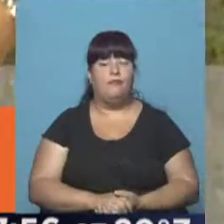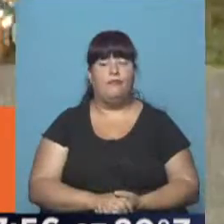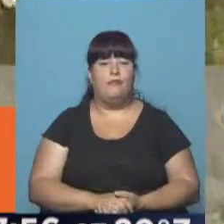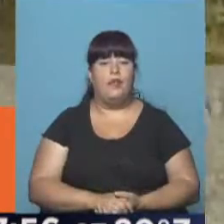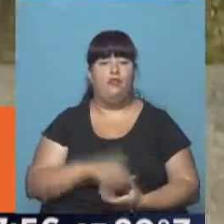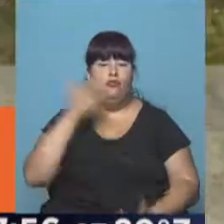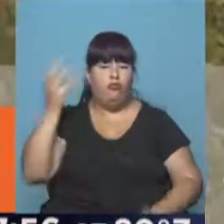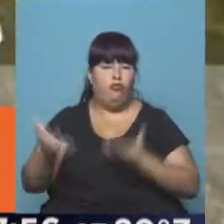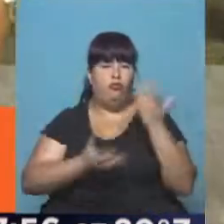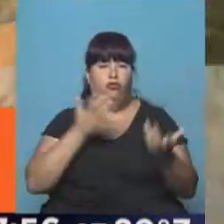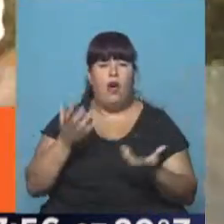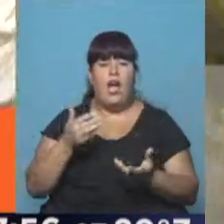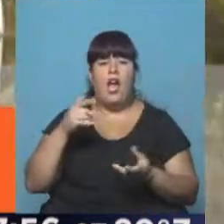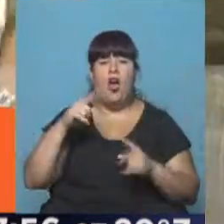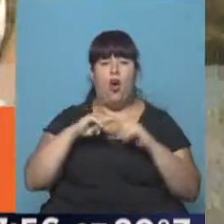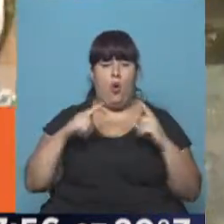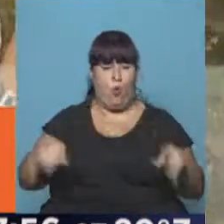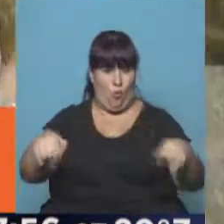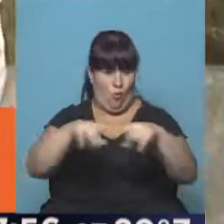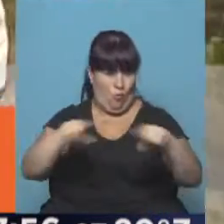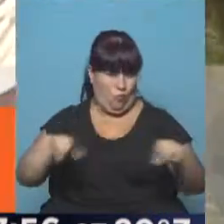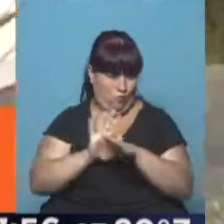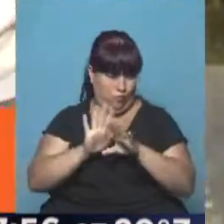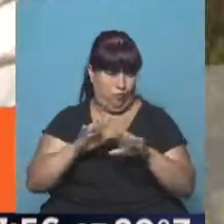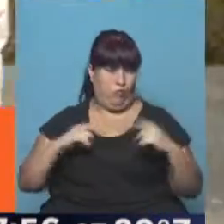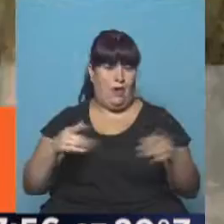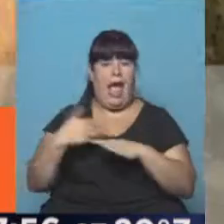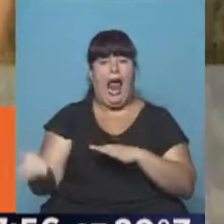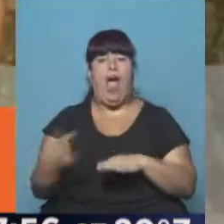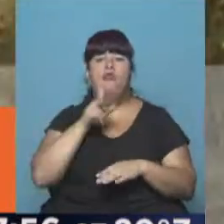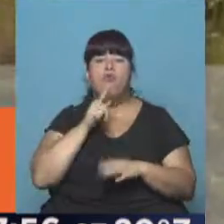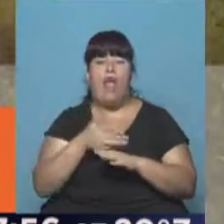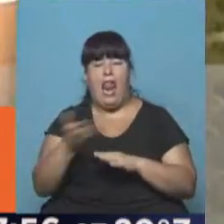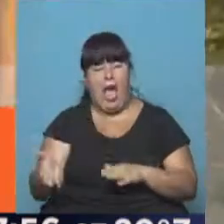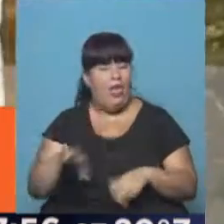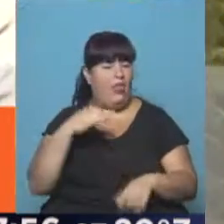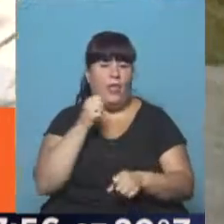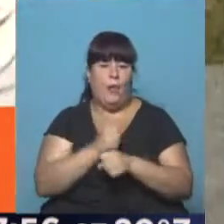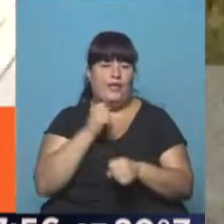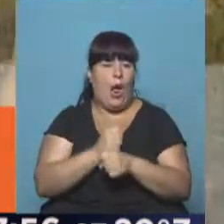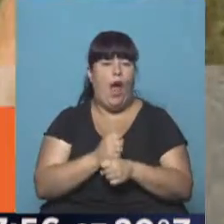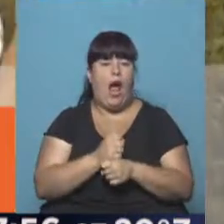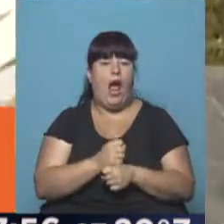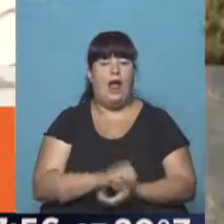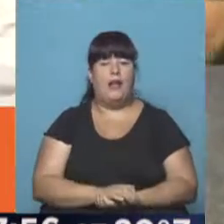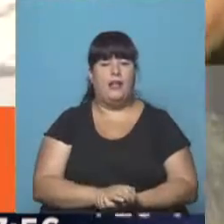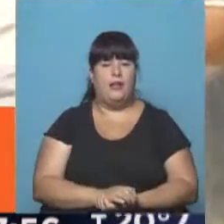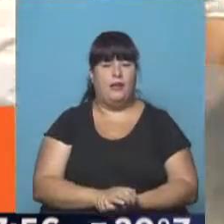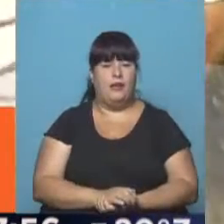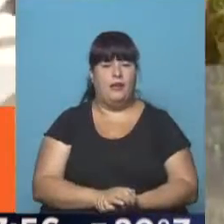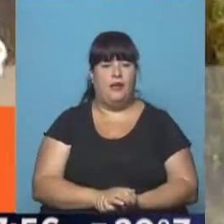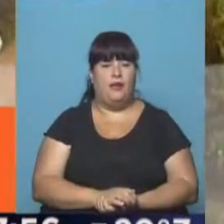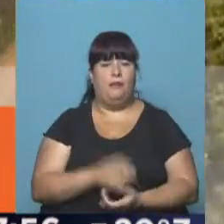con fuego adentro de un cuadro, lindera una ruta, así que tuvimos que hacer trabajos